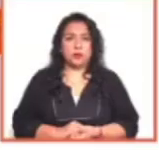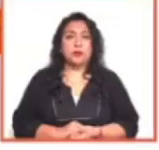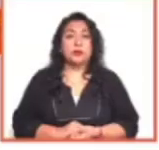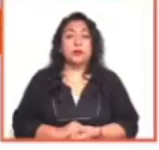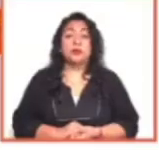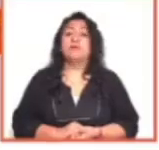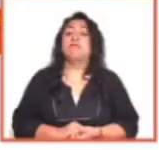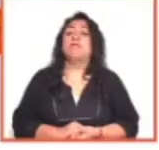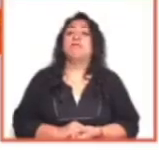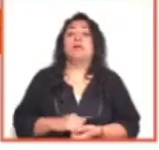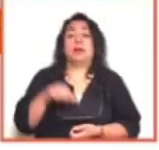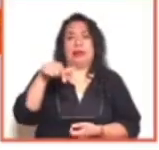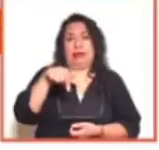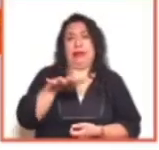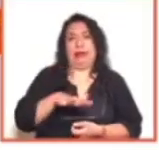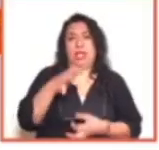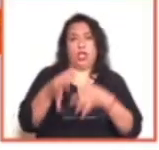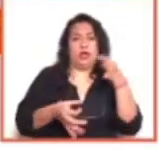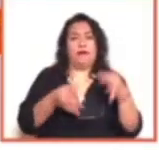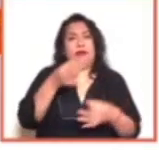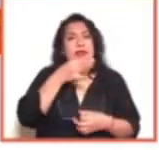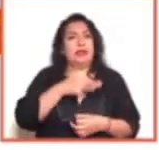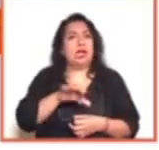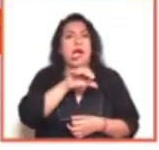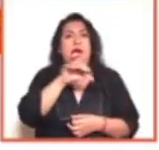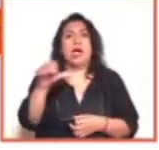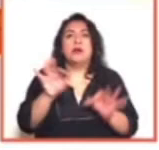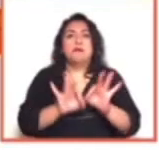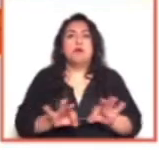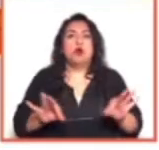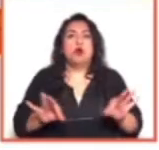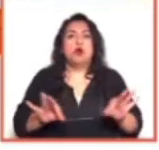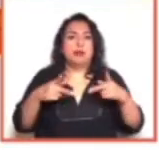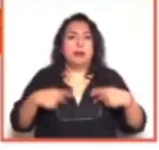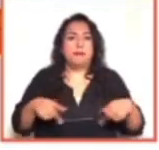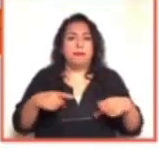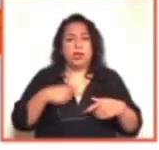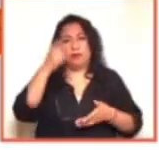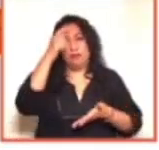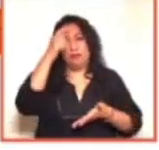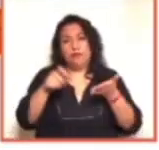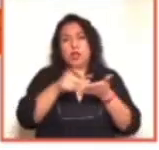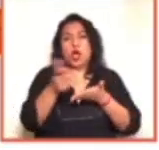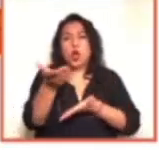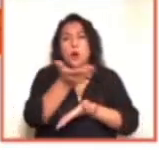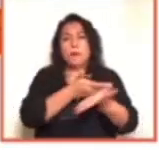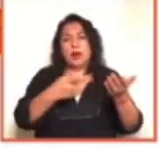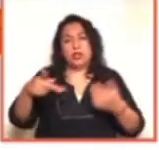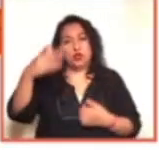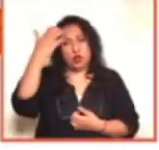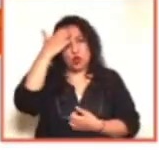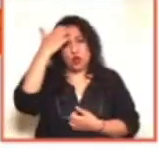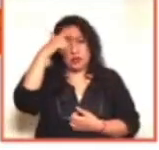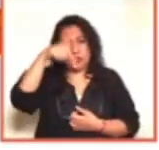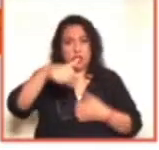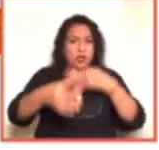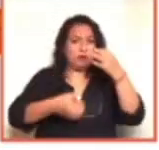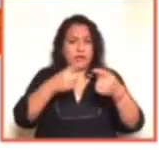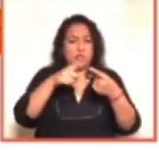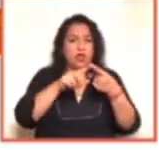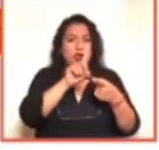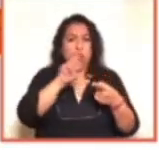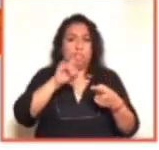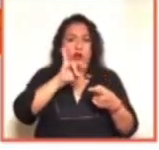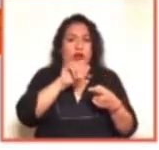Celebramos en este espacio la presencia de los destacados columnistas que nos hacen favor de compartir sus conocimientos en Noticias 22, el doctor Javier García